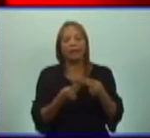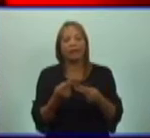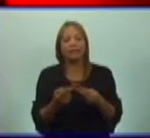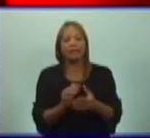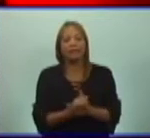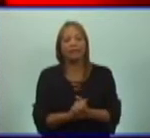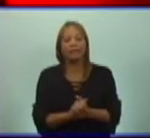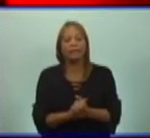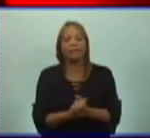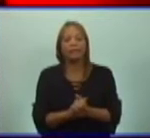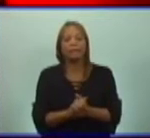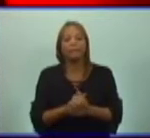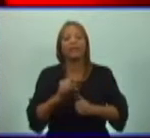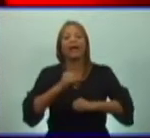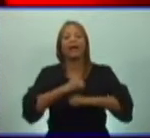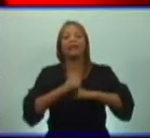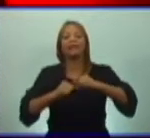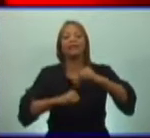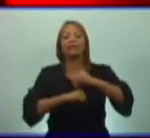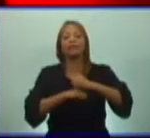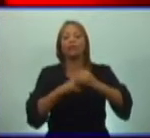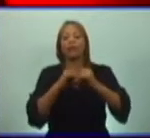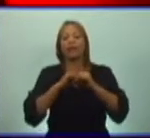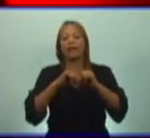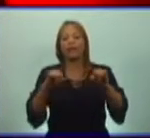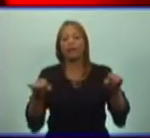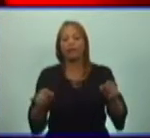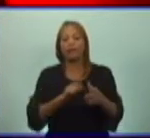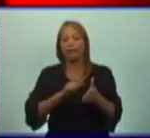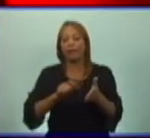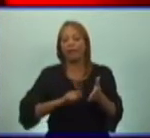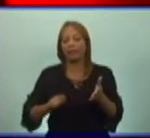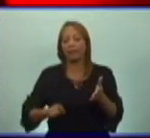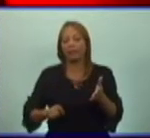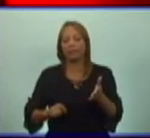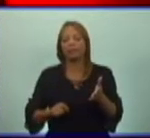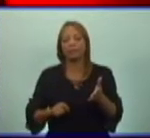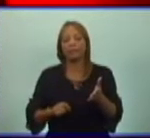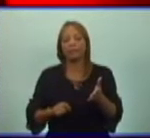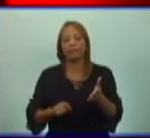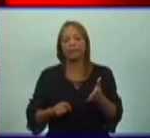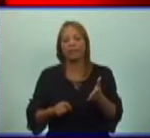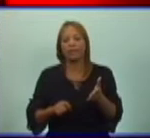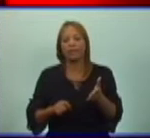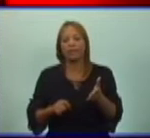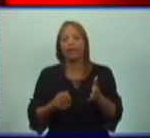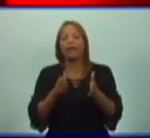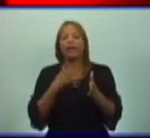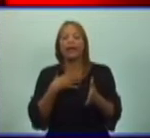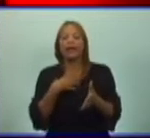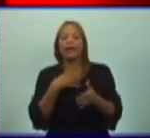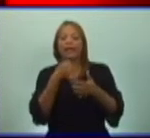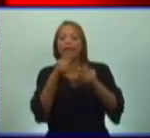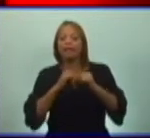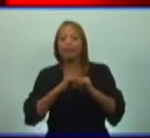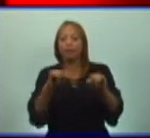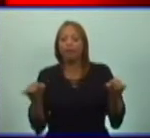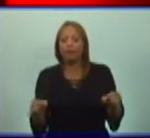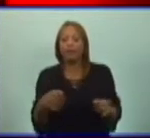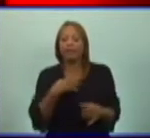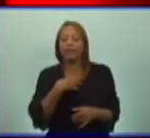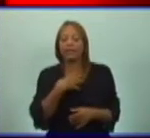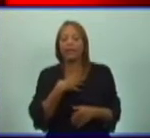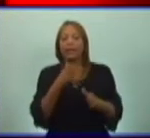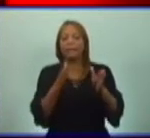la estructura del informe escrito, o sea, de qué partes consta este informe. Esto no es